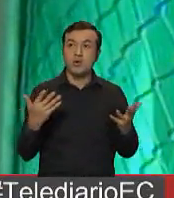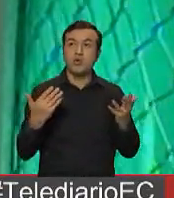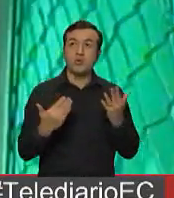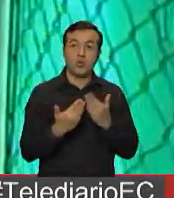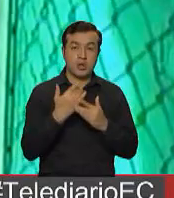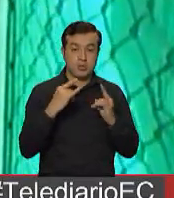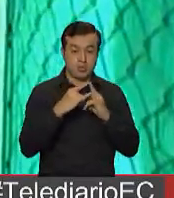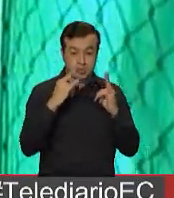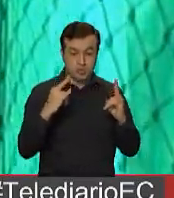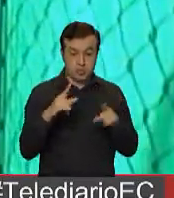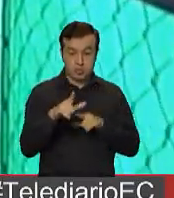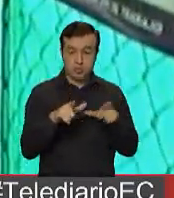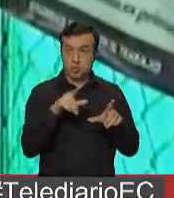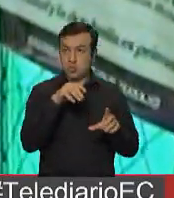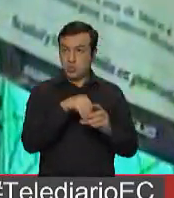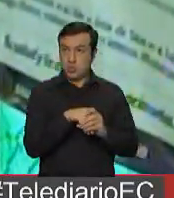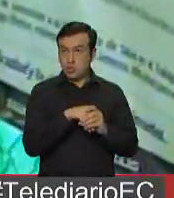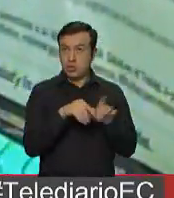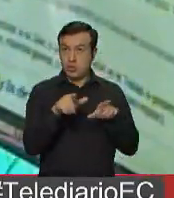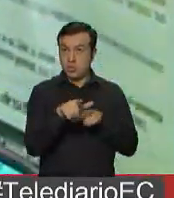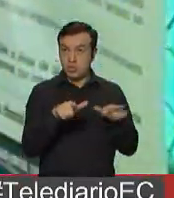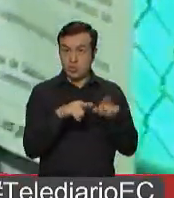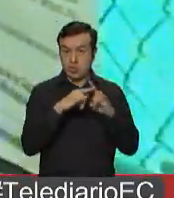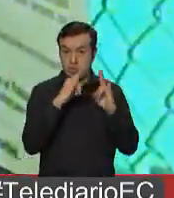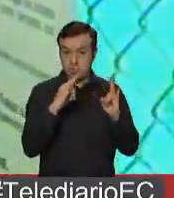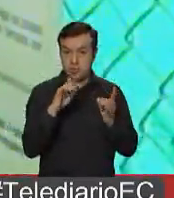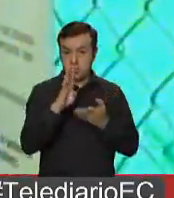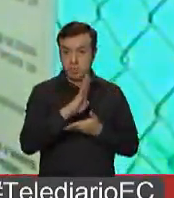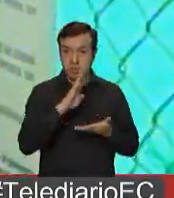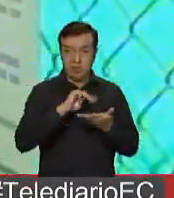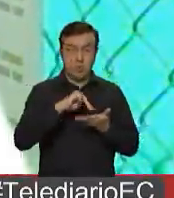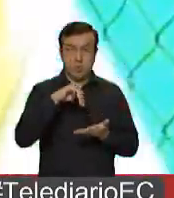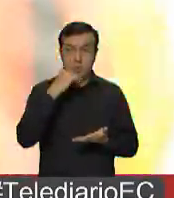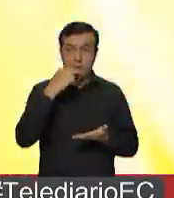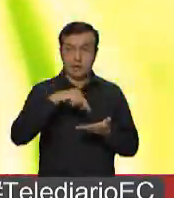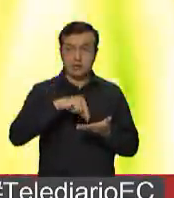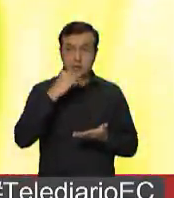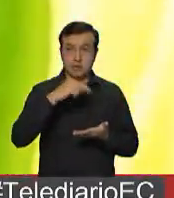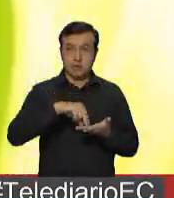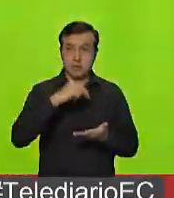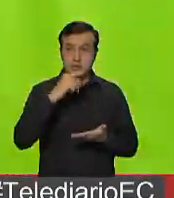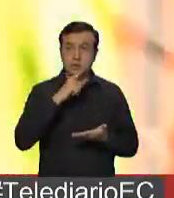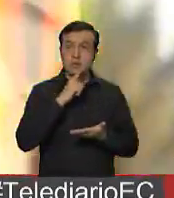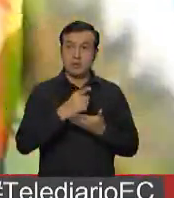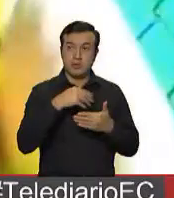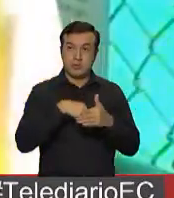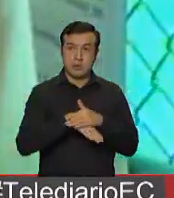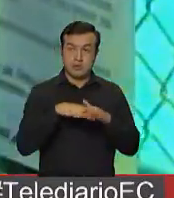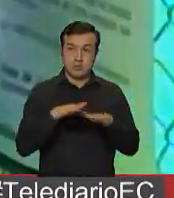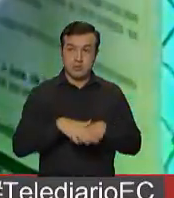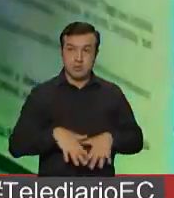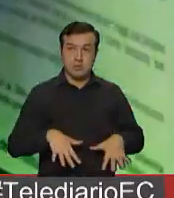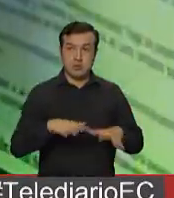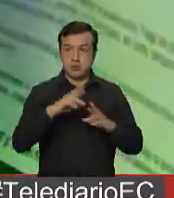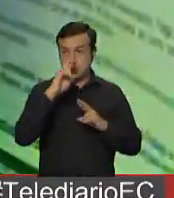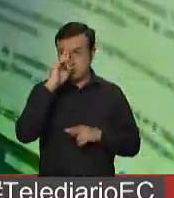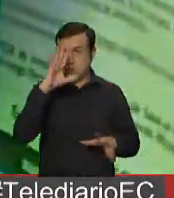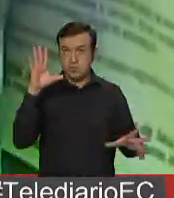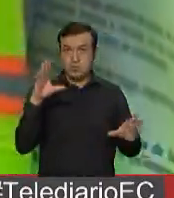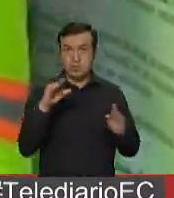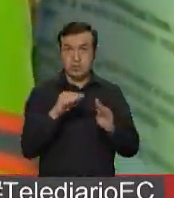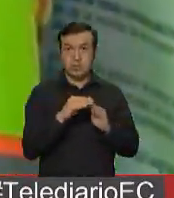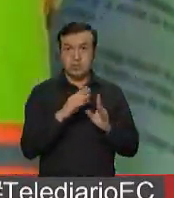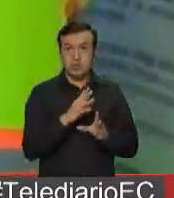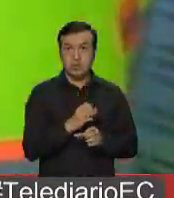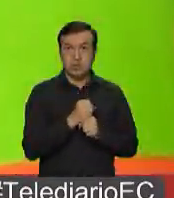campamento que se ha instalado en La Magdalena. Este campamento, vamos a ingresar justamente respetando todas las medidas